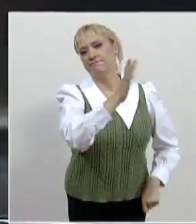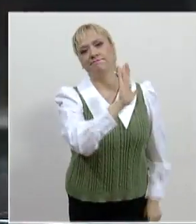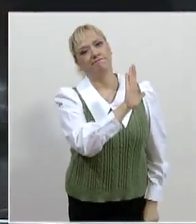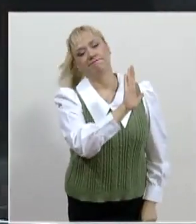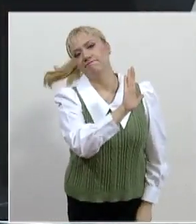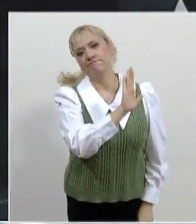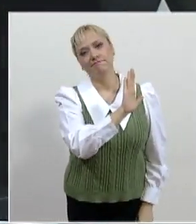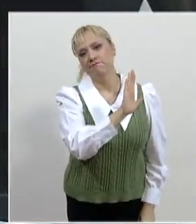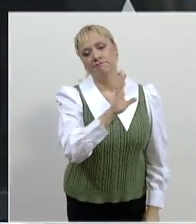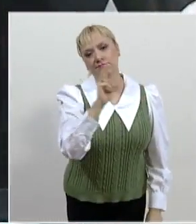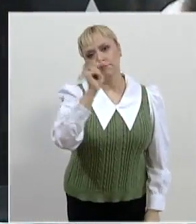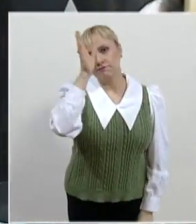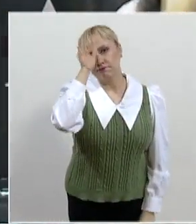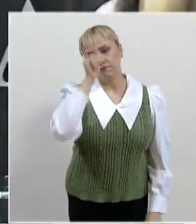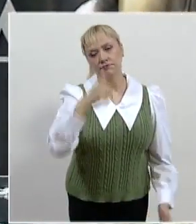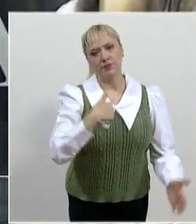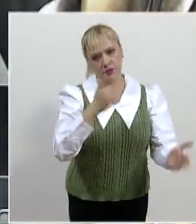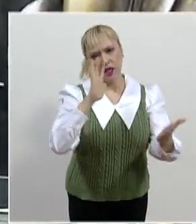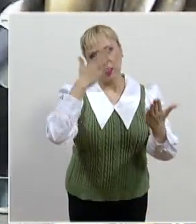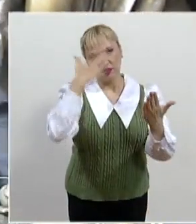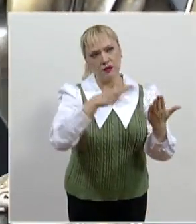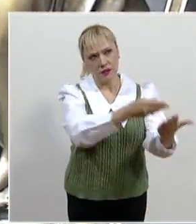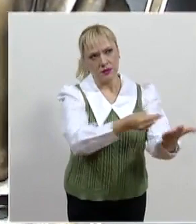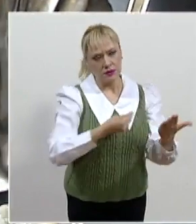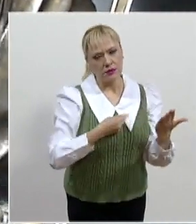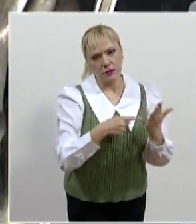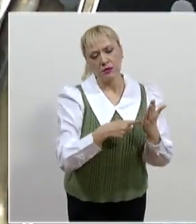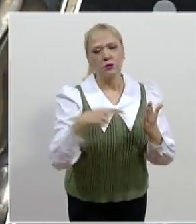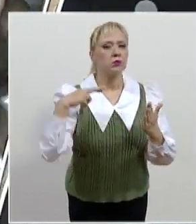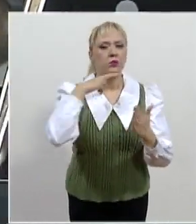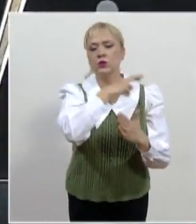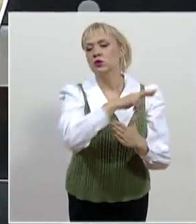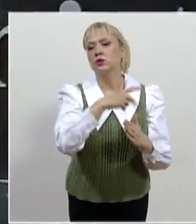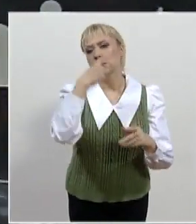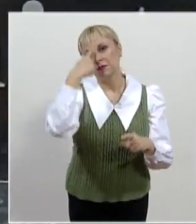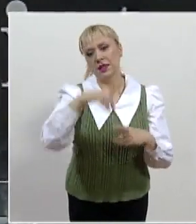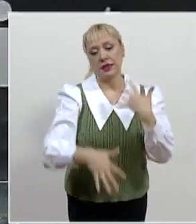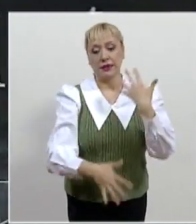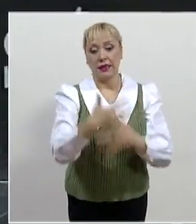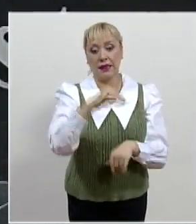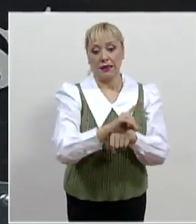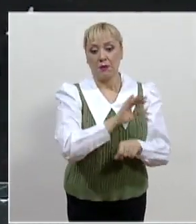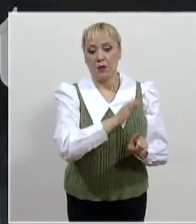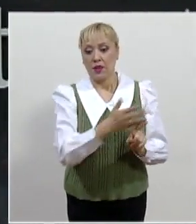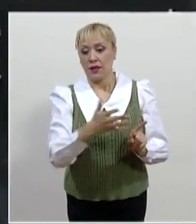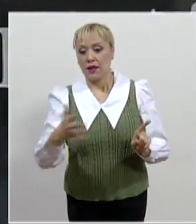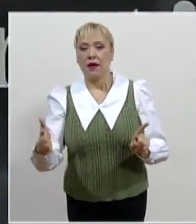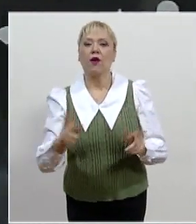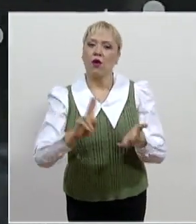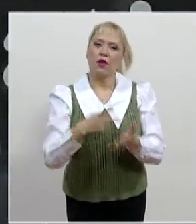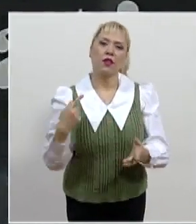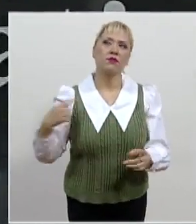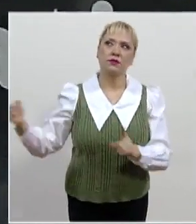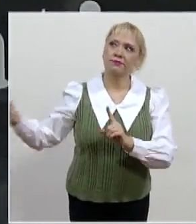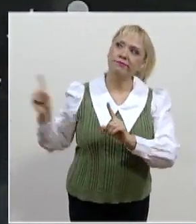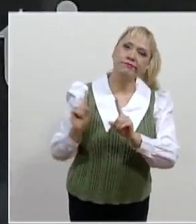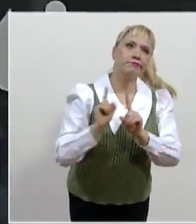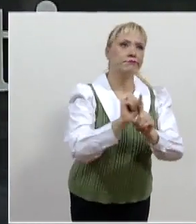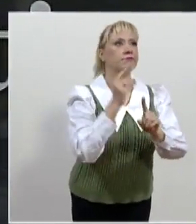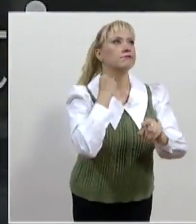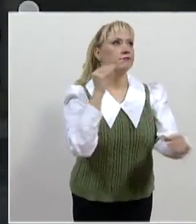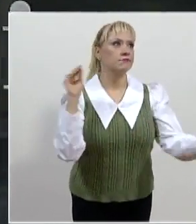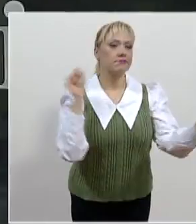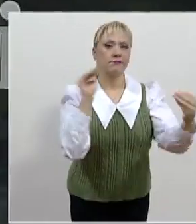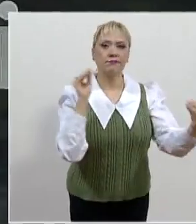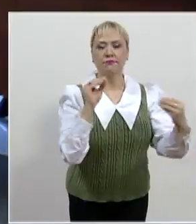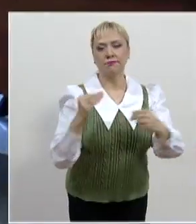acto que se le notificó tiene conocimiento de este, lo que le permite estar en posibilidad de defenderse. Explica que es